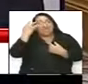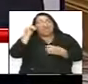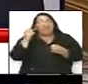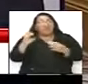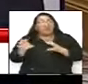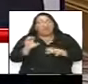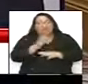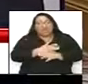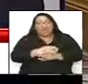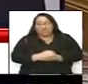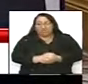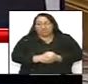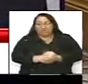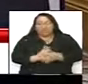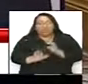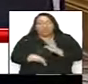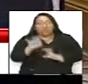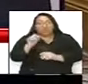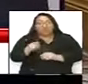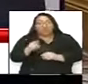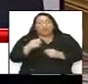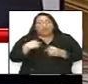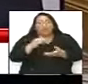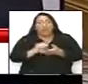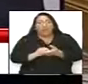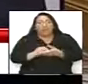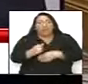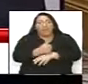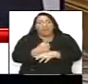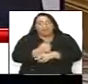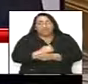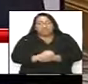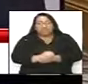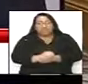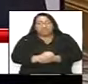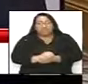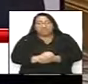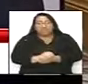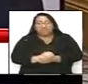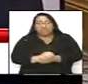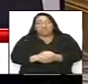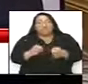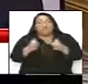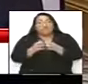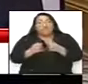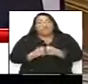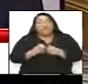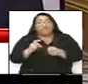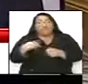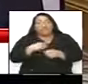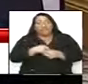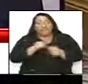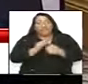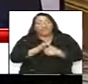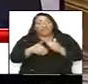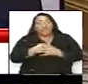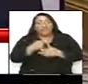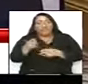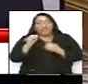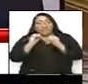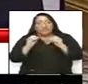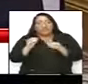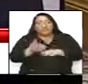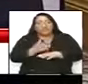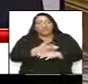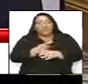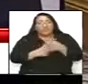se han creado, porque no los eligió así. Tienes que ponerle asesores, tienes que ponerles equipos, y nosotros todo eso lo advertimos